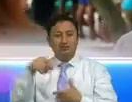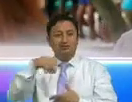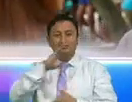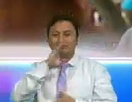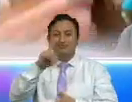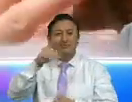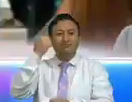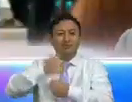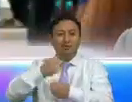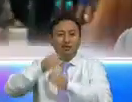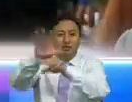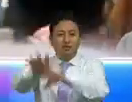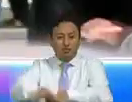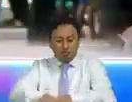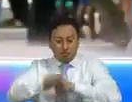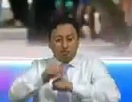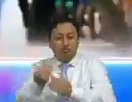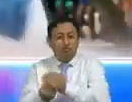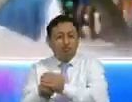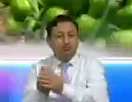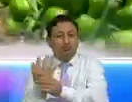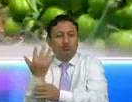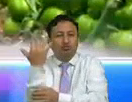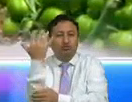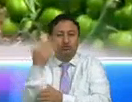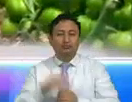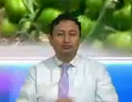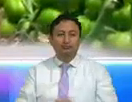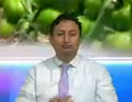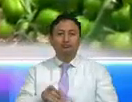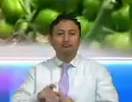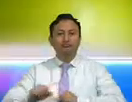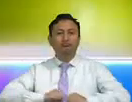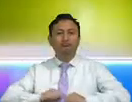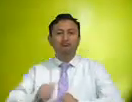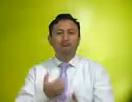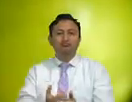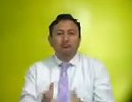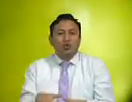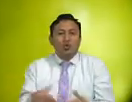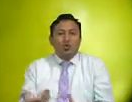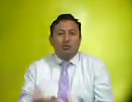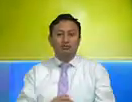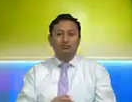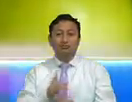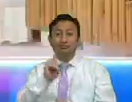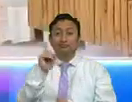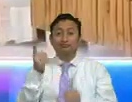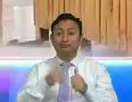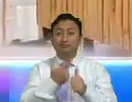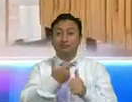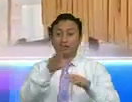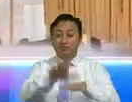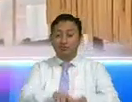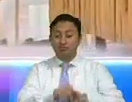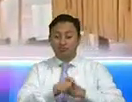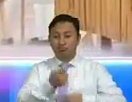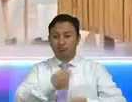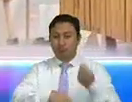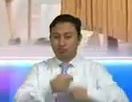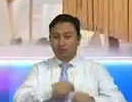siempre por ser fecunda en su producción su actividad económica se basa principalmente en la agricultura y el comercio